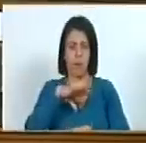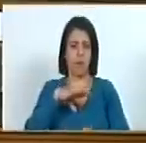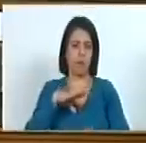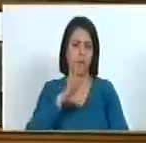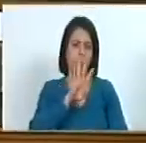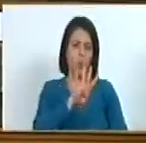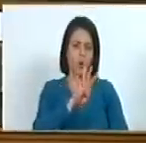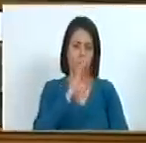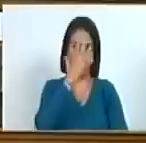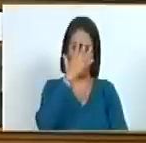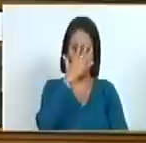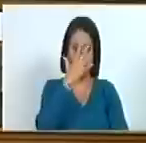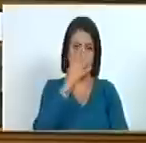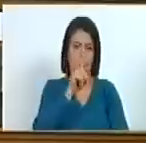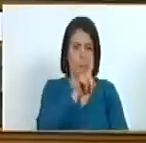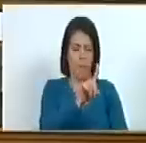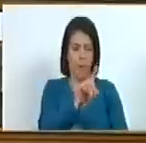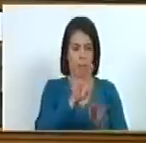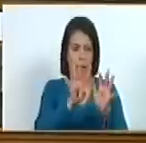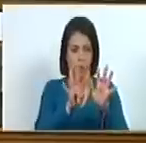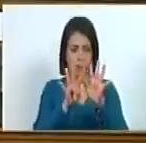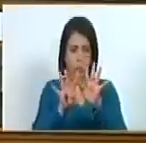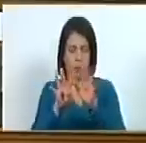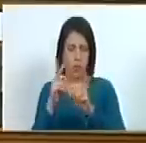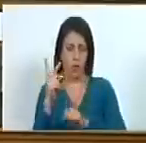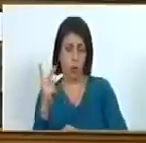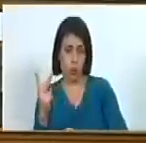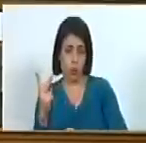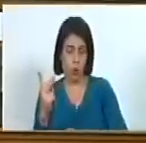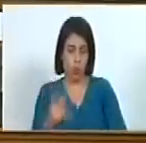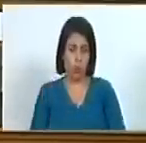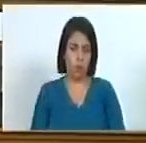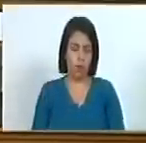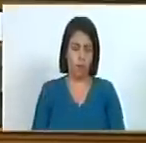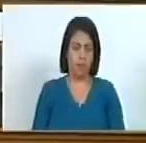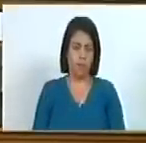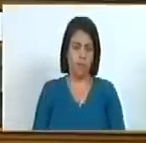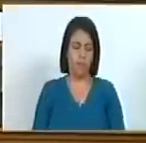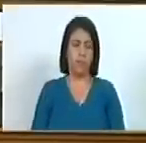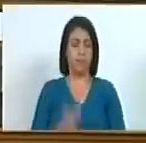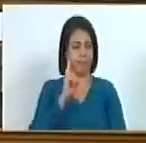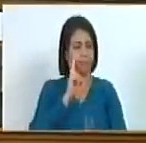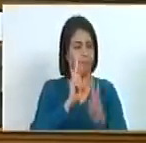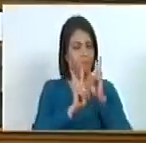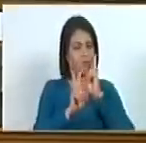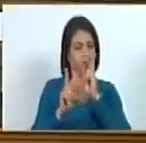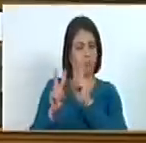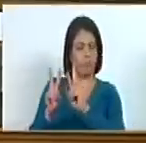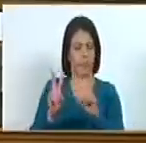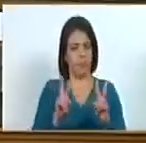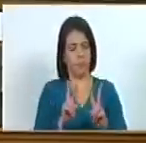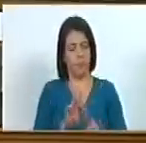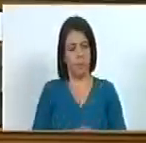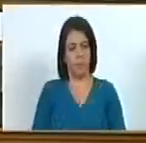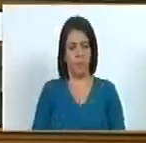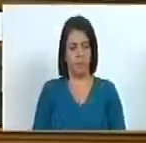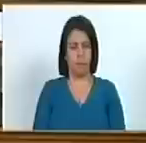el 4 de febrero de 1992. Pero uno nota